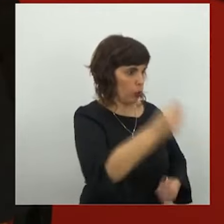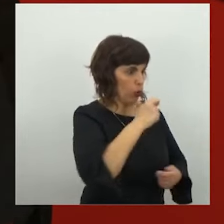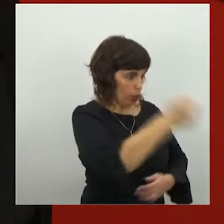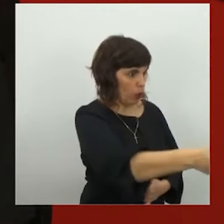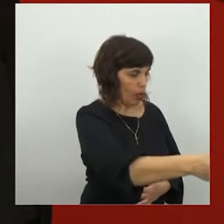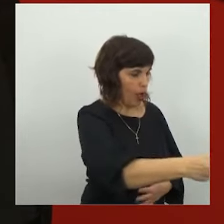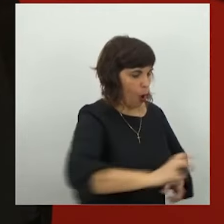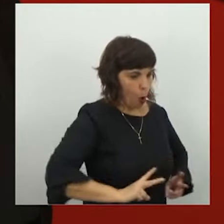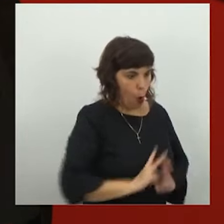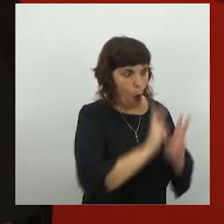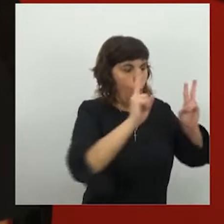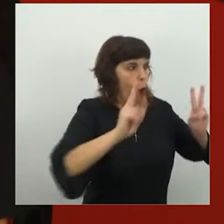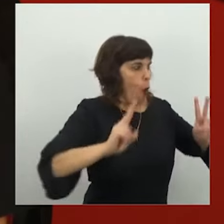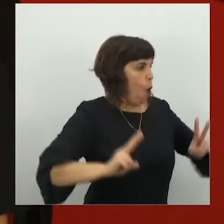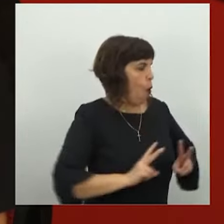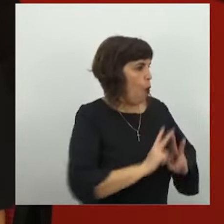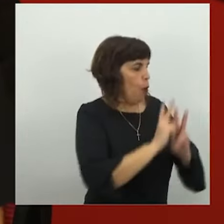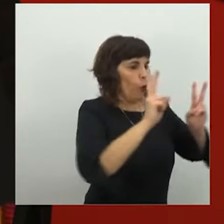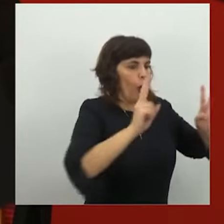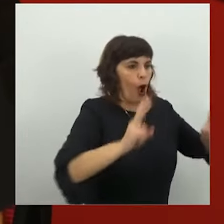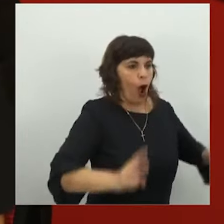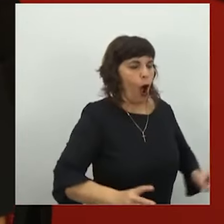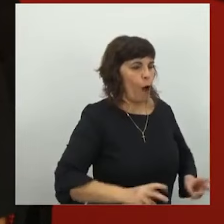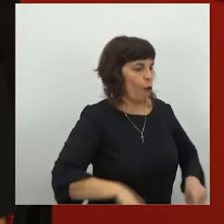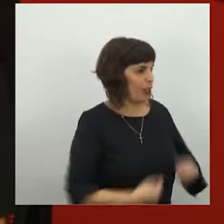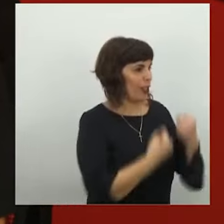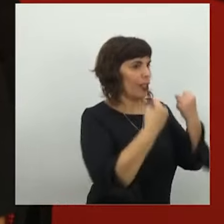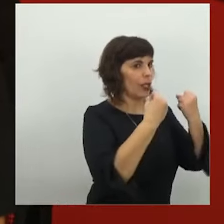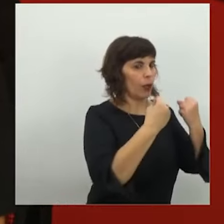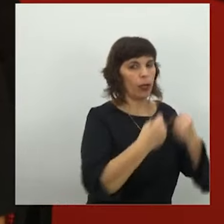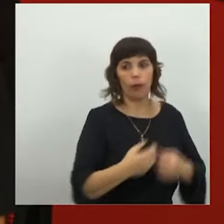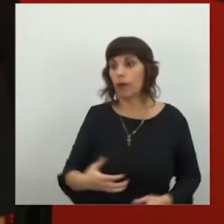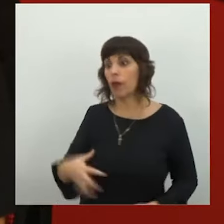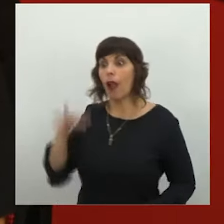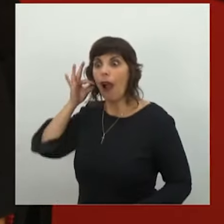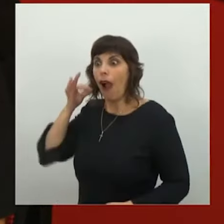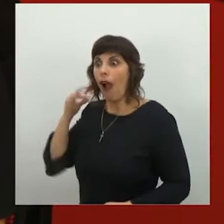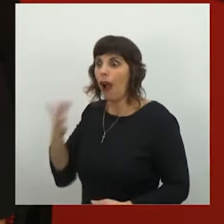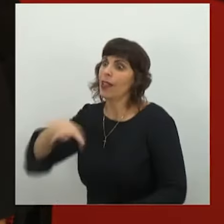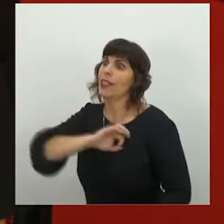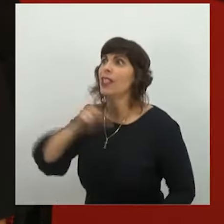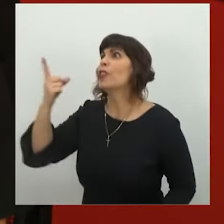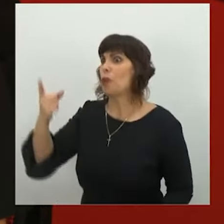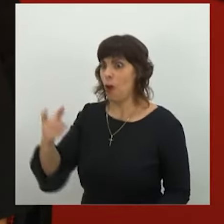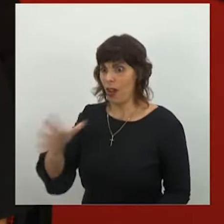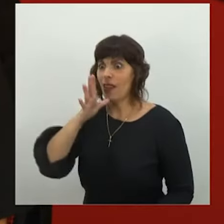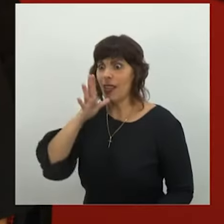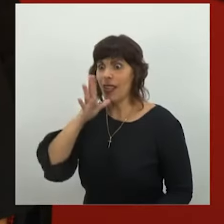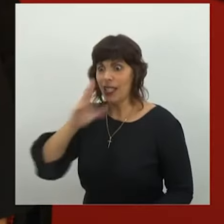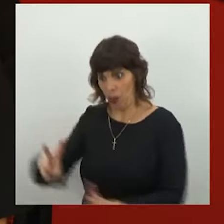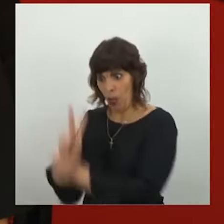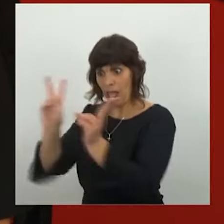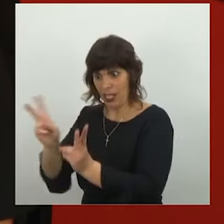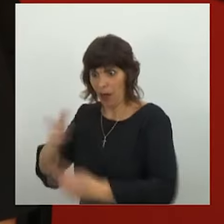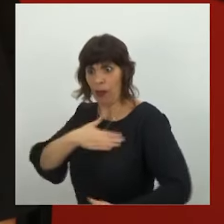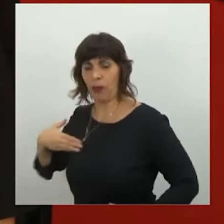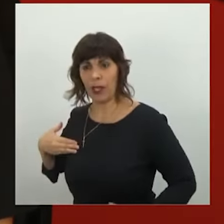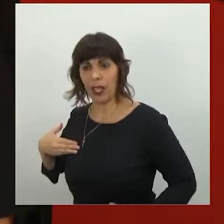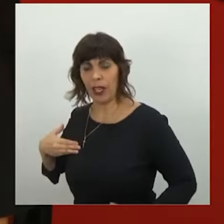eterna. La mujer dijo: Señor, dame esa agua, dame esa agua. Y